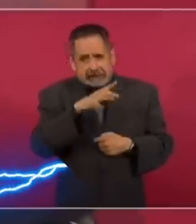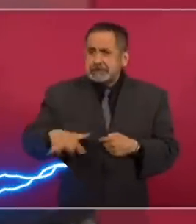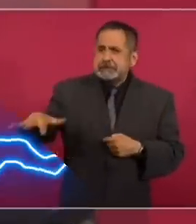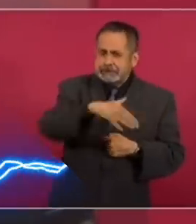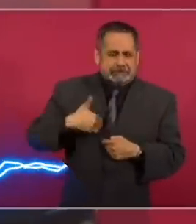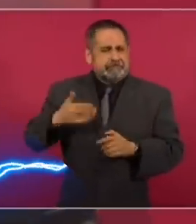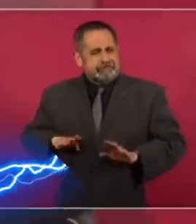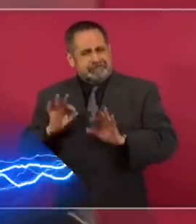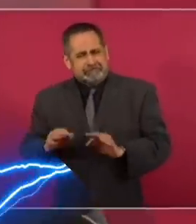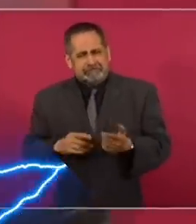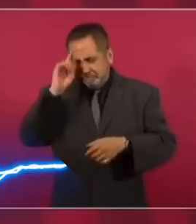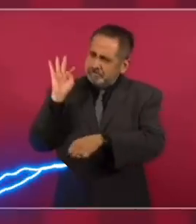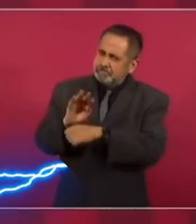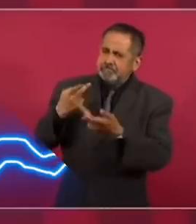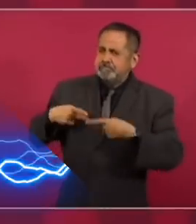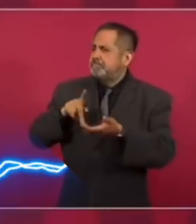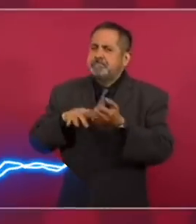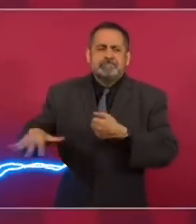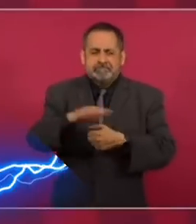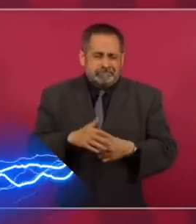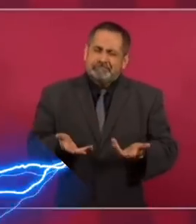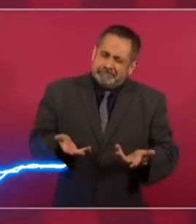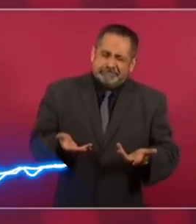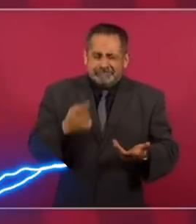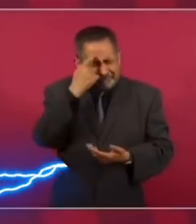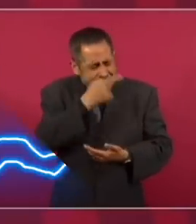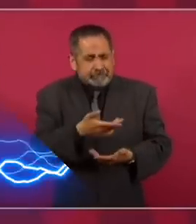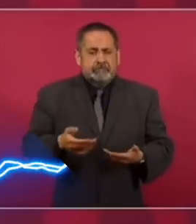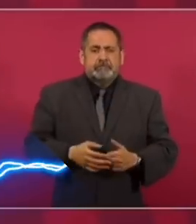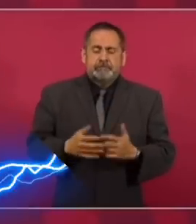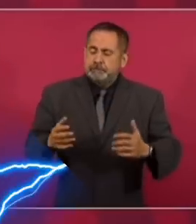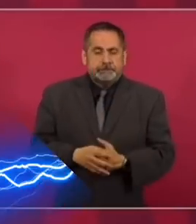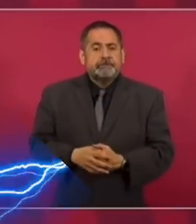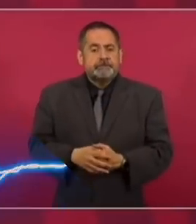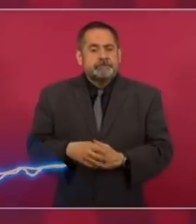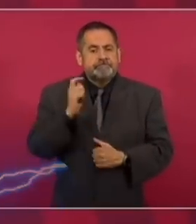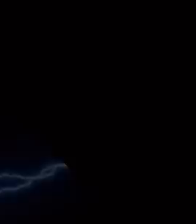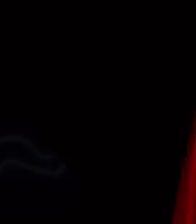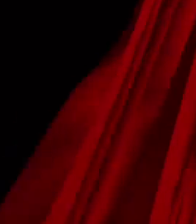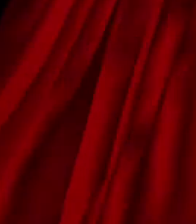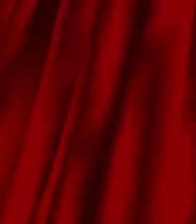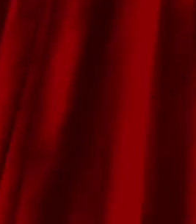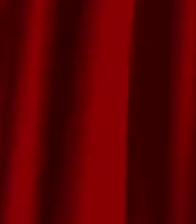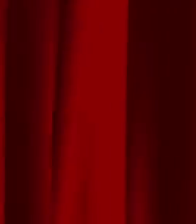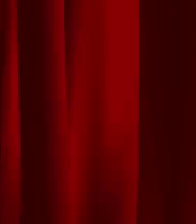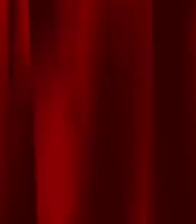nacional, el interés del pueblo. Entonces, esto se tiene que tomar en cuenta.